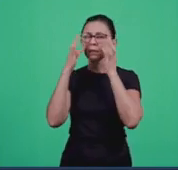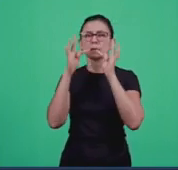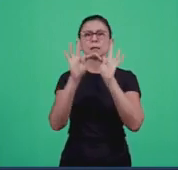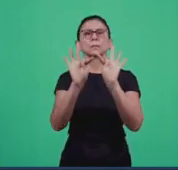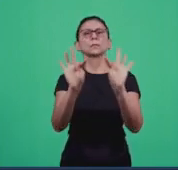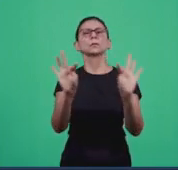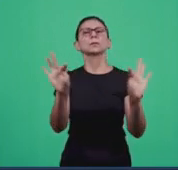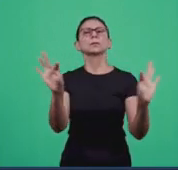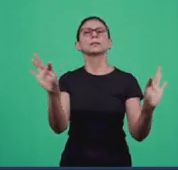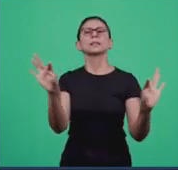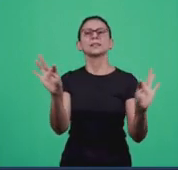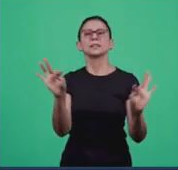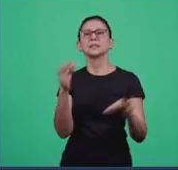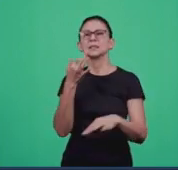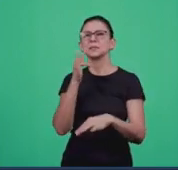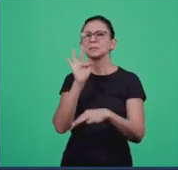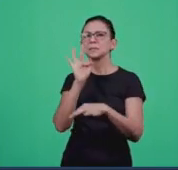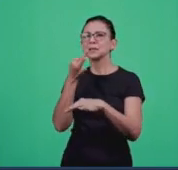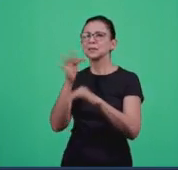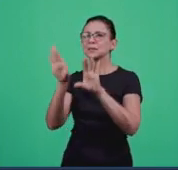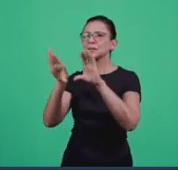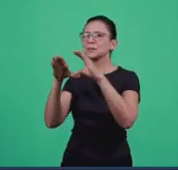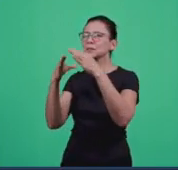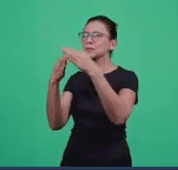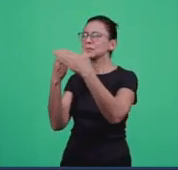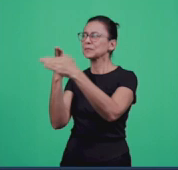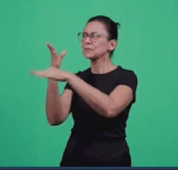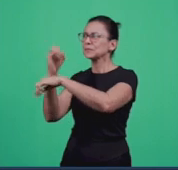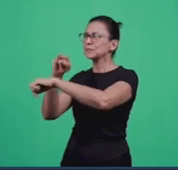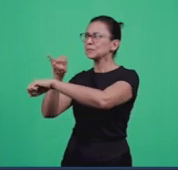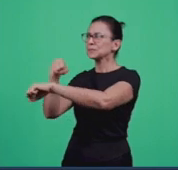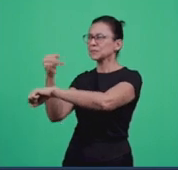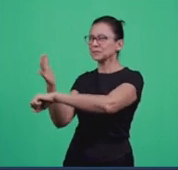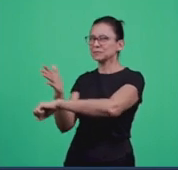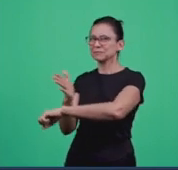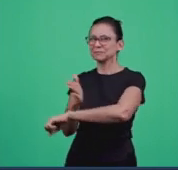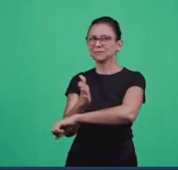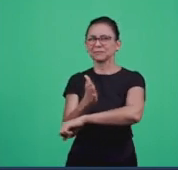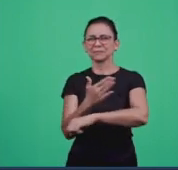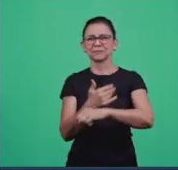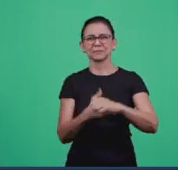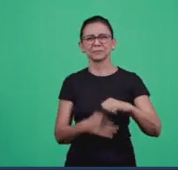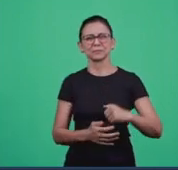e por fim Jerusalém